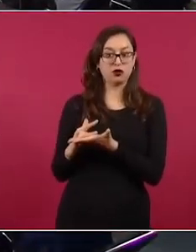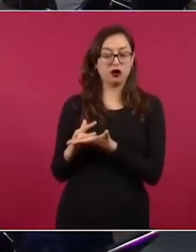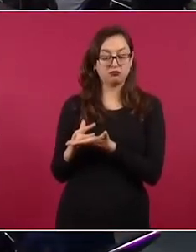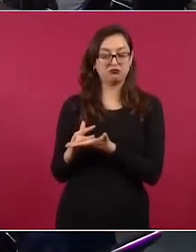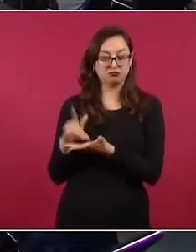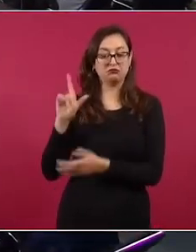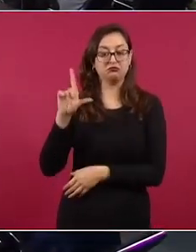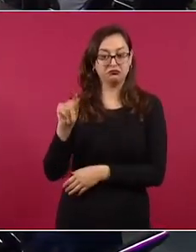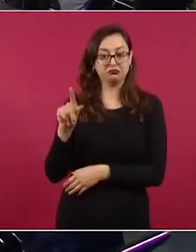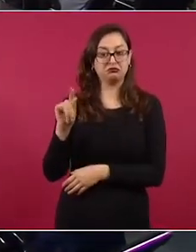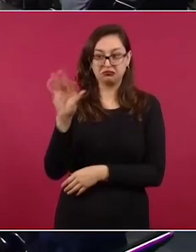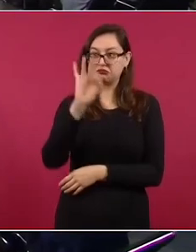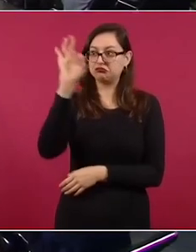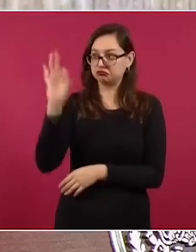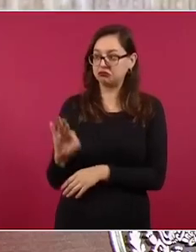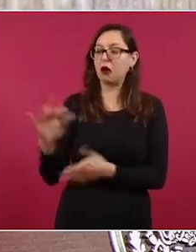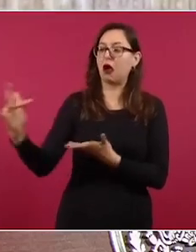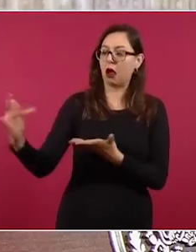lo que